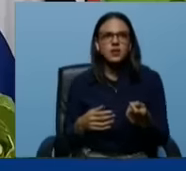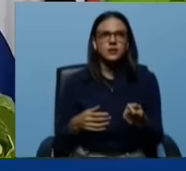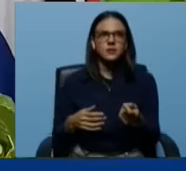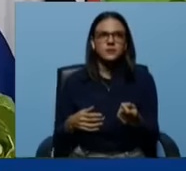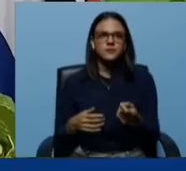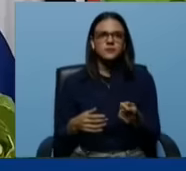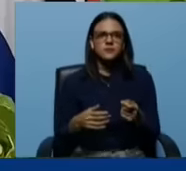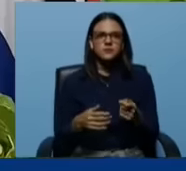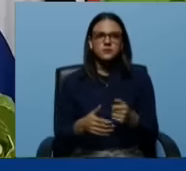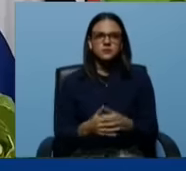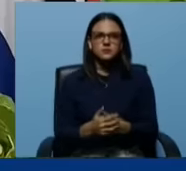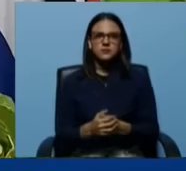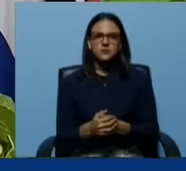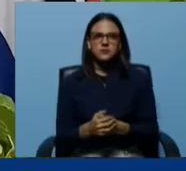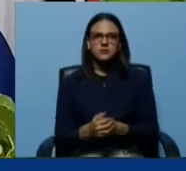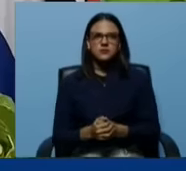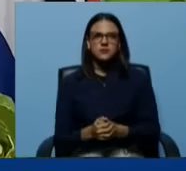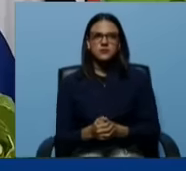demolieron.